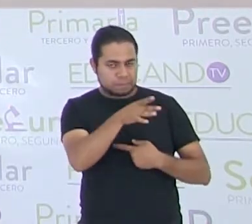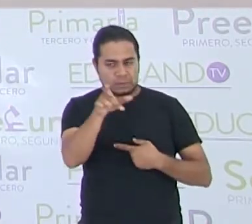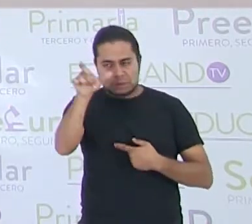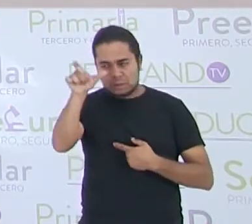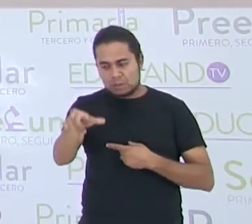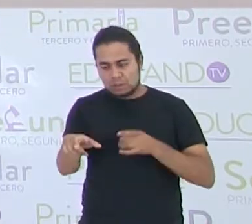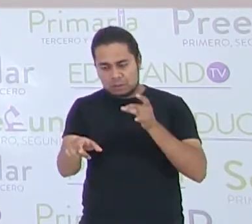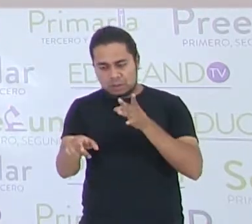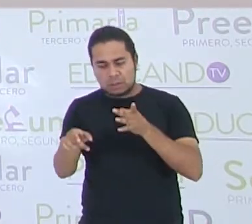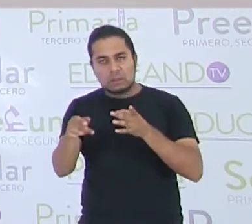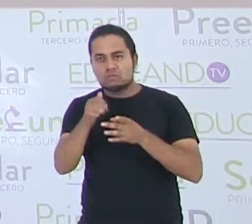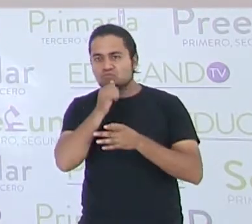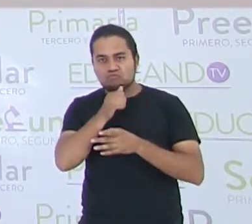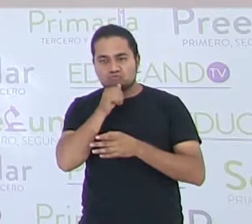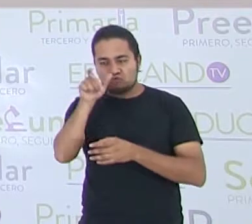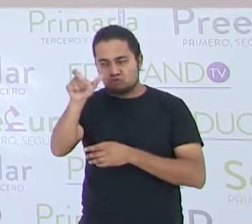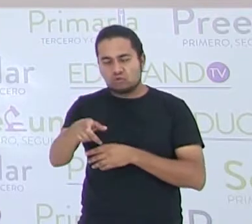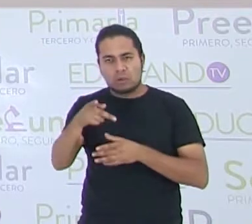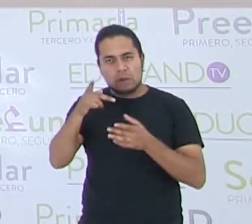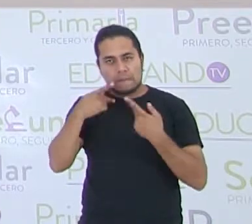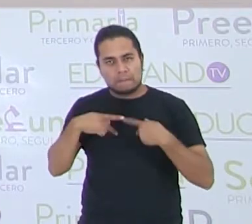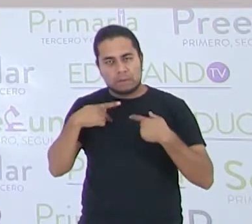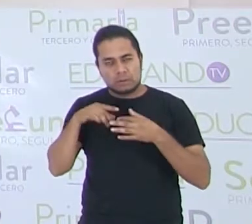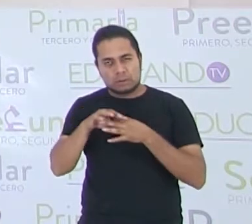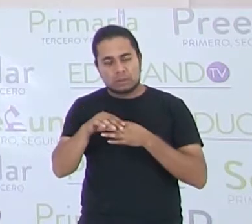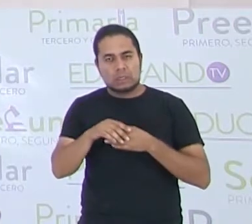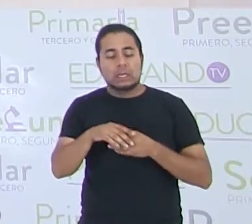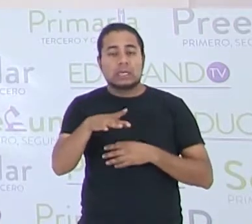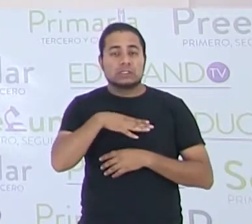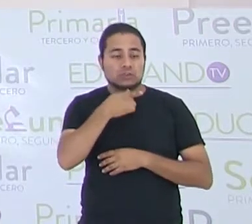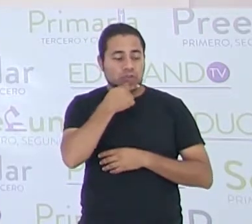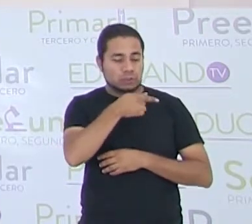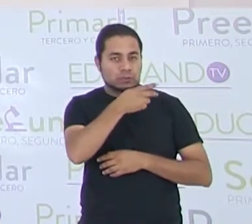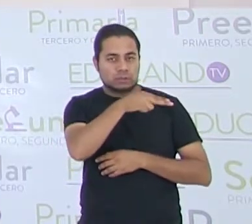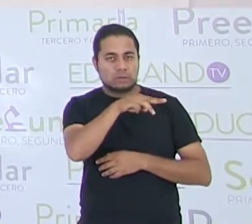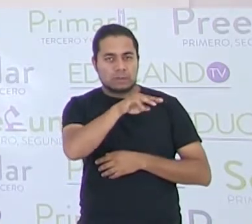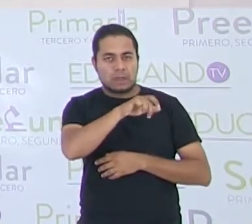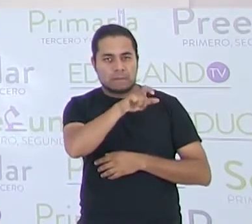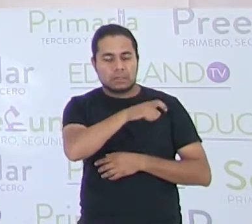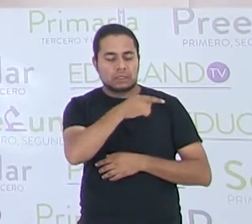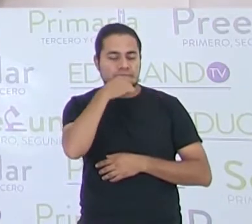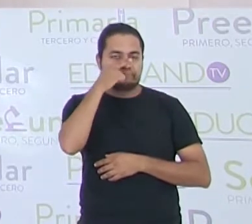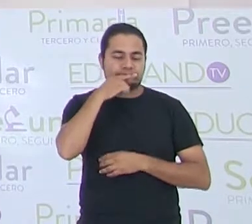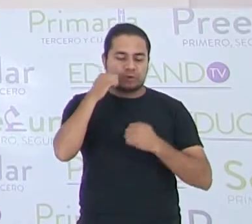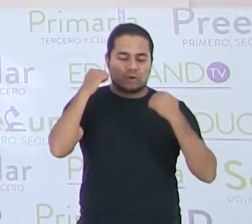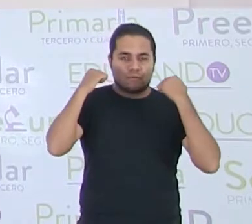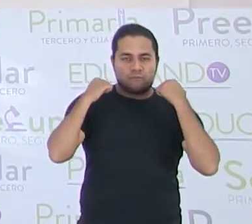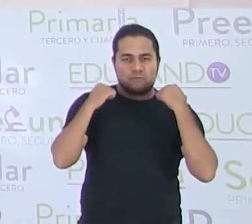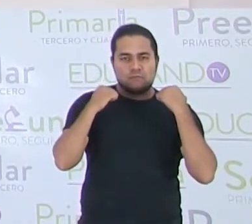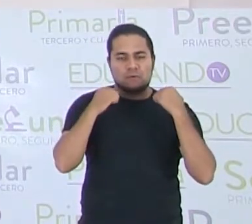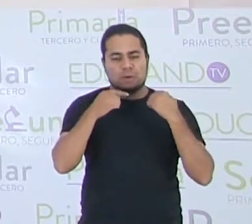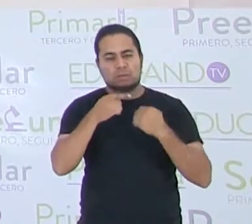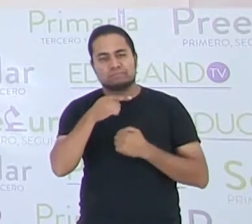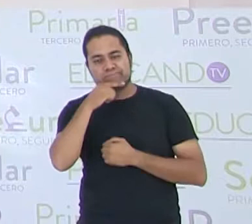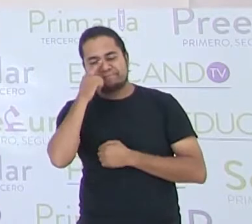Había un niño llamado Max, que era fuerte, presumido y abusivo, pero que le gustaban los